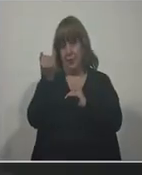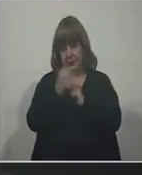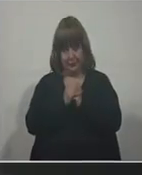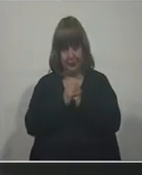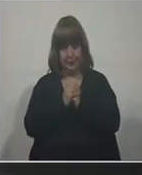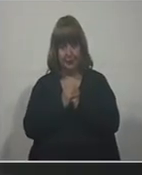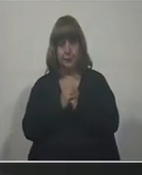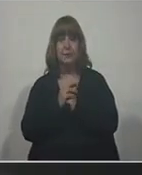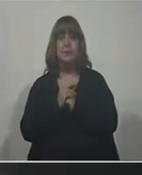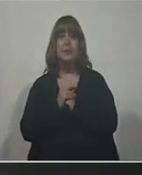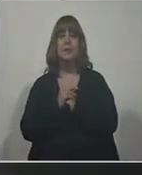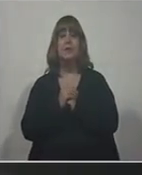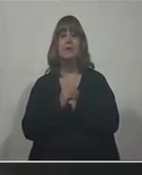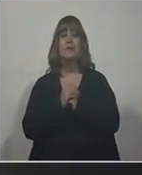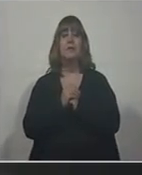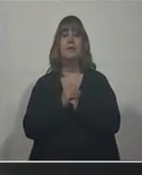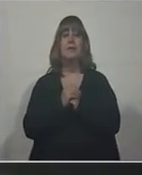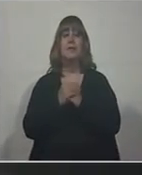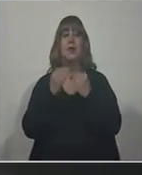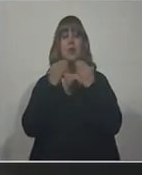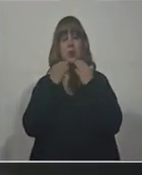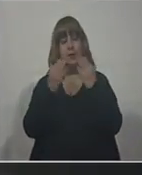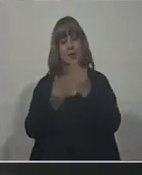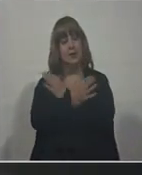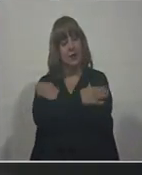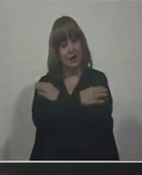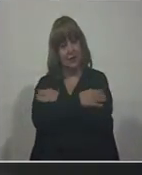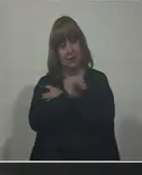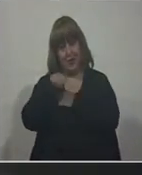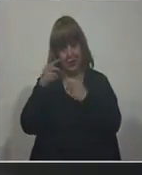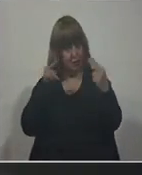Amigo, un abrazo, será hasta mañana. Hasta mañana, si Dios quiere. Un abrazo también para ustedes y para todo el equipo.